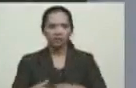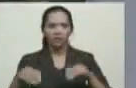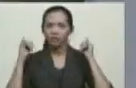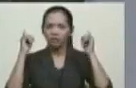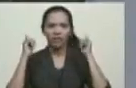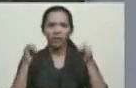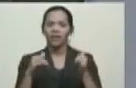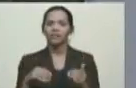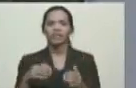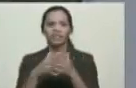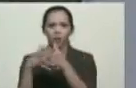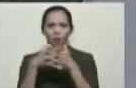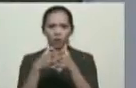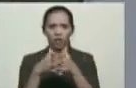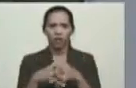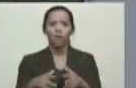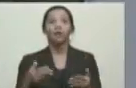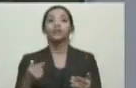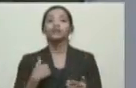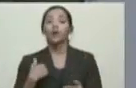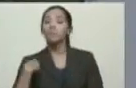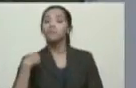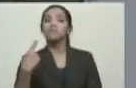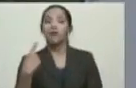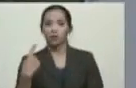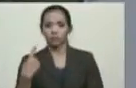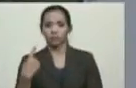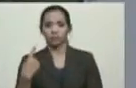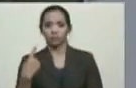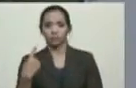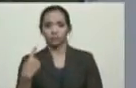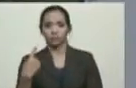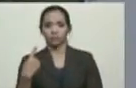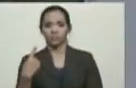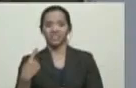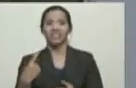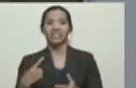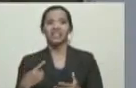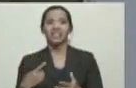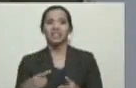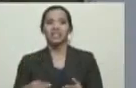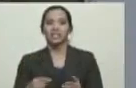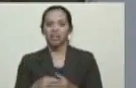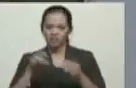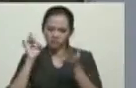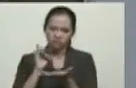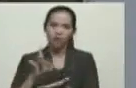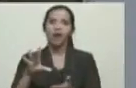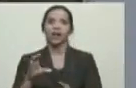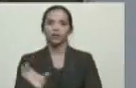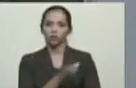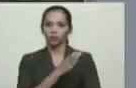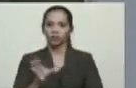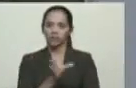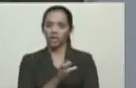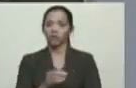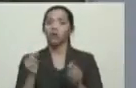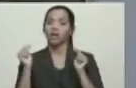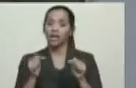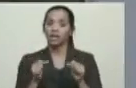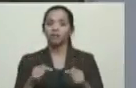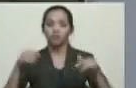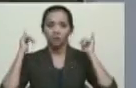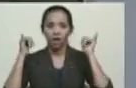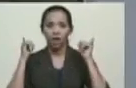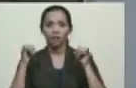todos los demás conciertos que existen. Me convertí en el primero de ser desinvitado de un concierto. Ese fue el festival,